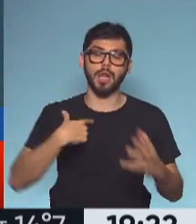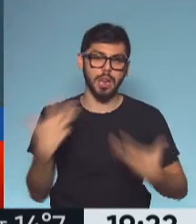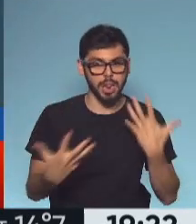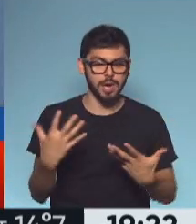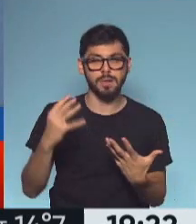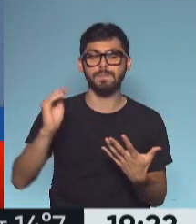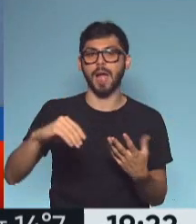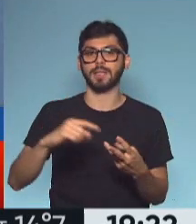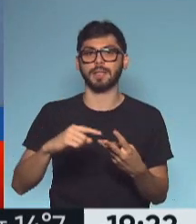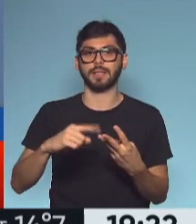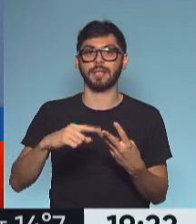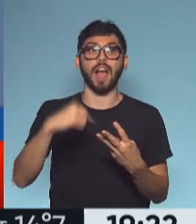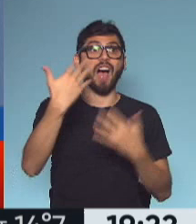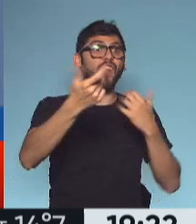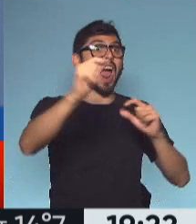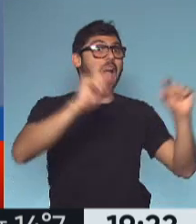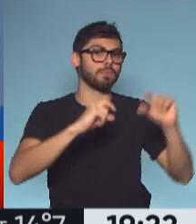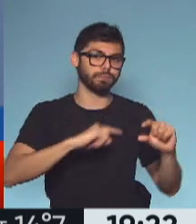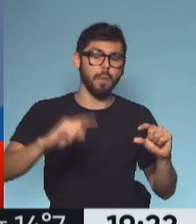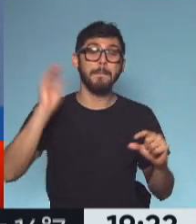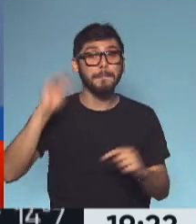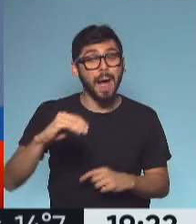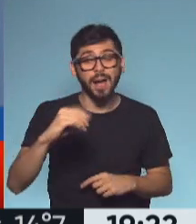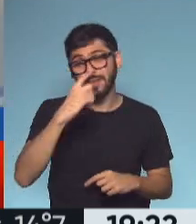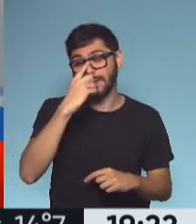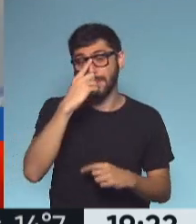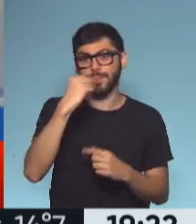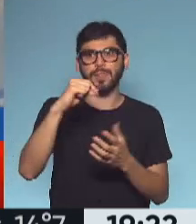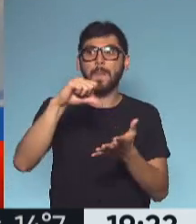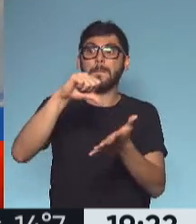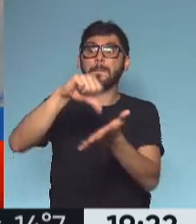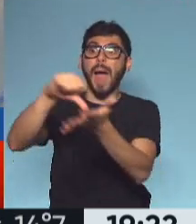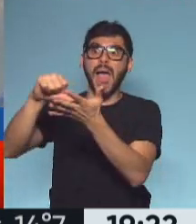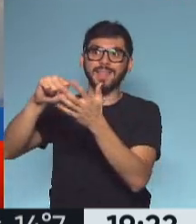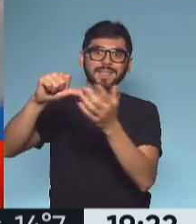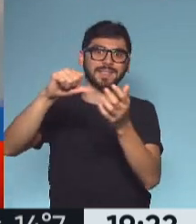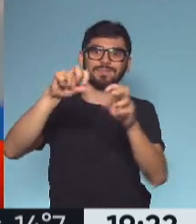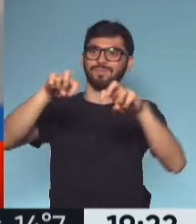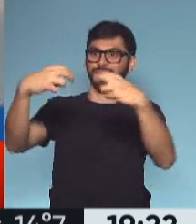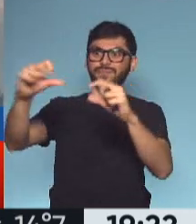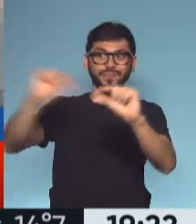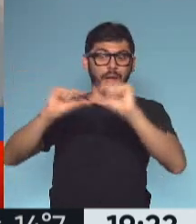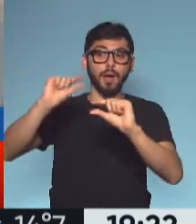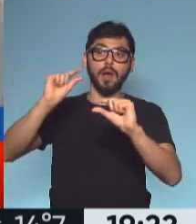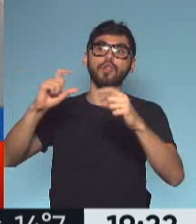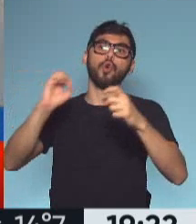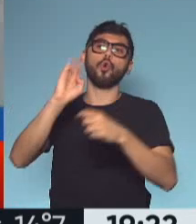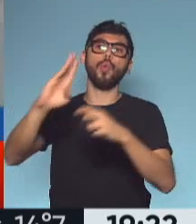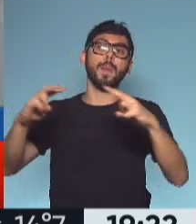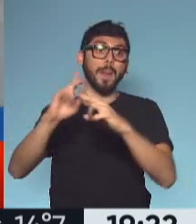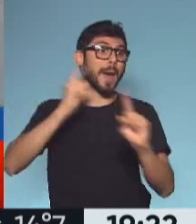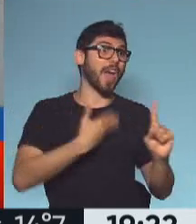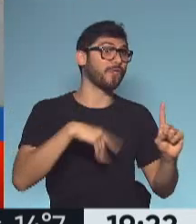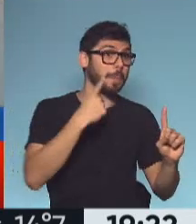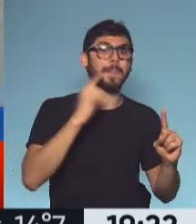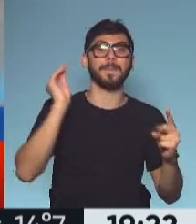acceso a los créditos externos, sino porque también estamos hablando de países acreedores, no solamente del Club de París, sino con el Fondo Monetario y países